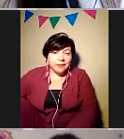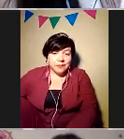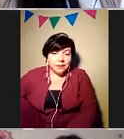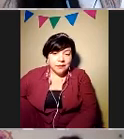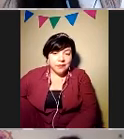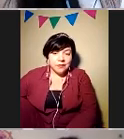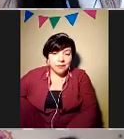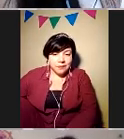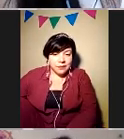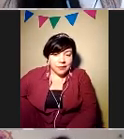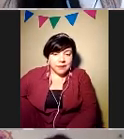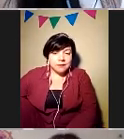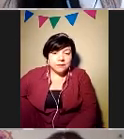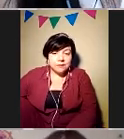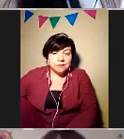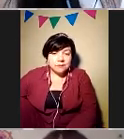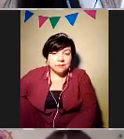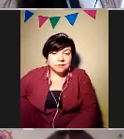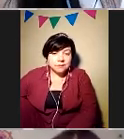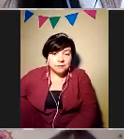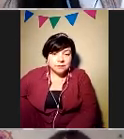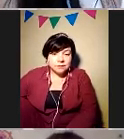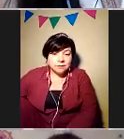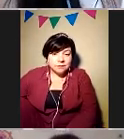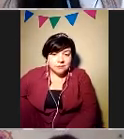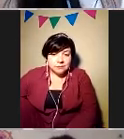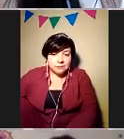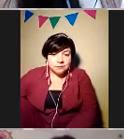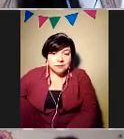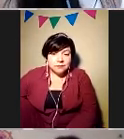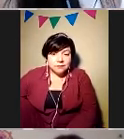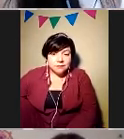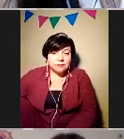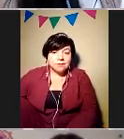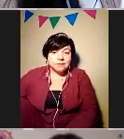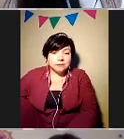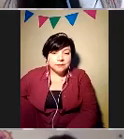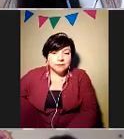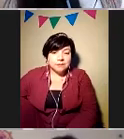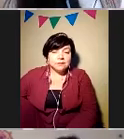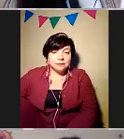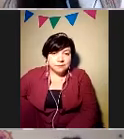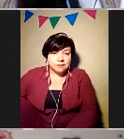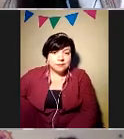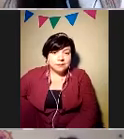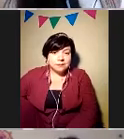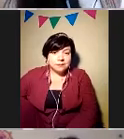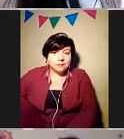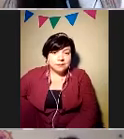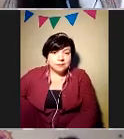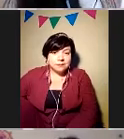de defender sus gustos. Una blusa de la temporada pasada está bien porque a ti te gusta y te sientes cómodo, como que esto de las